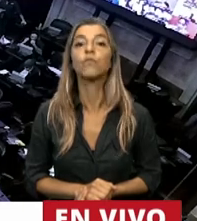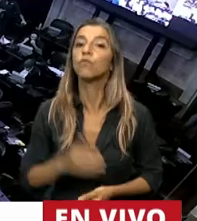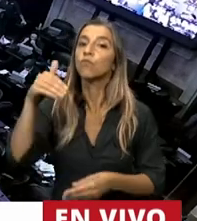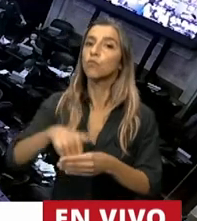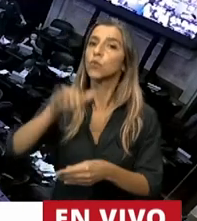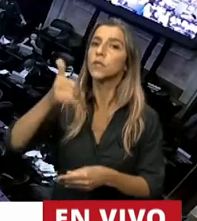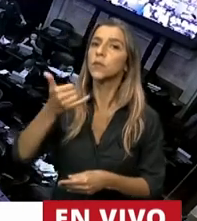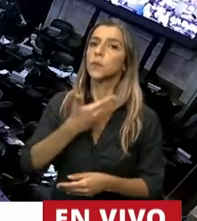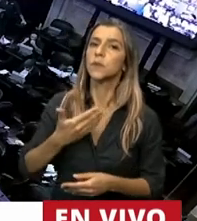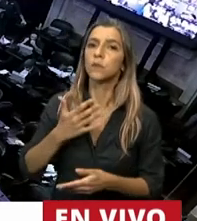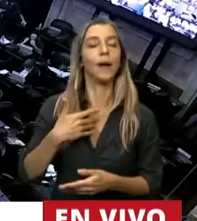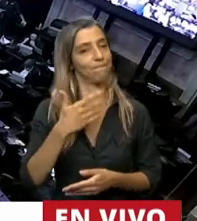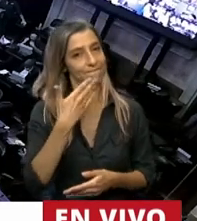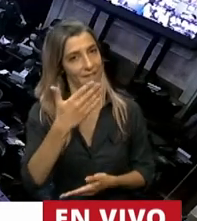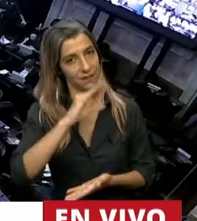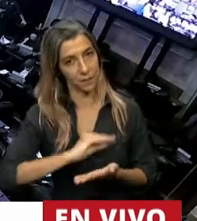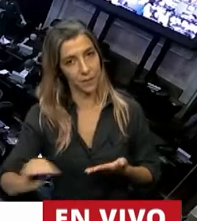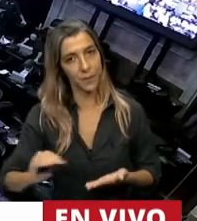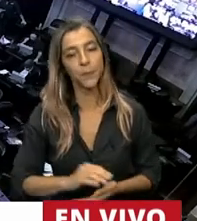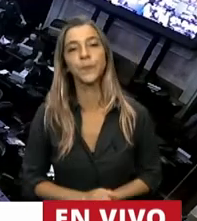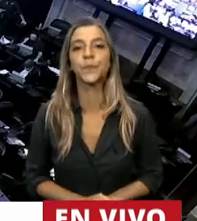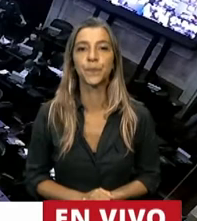Afirmativo, presidente. Gracias, diputado.